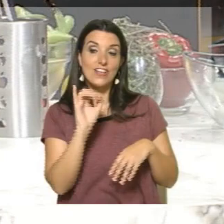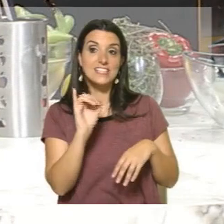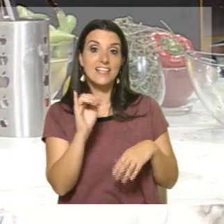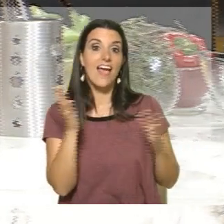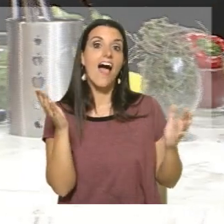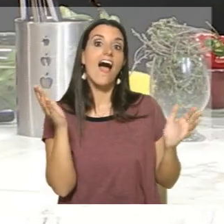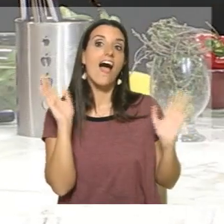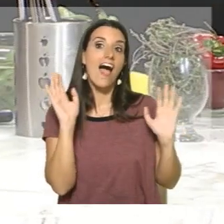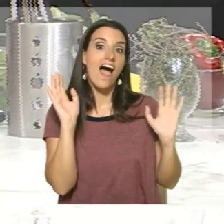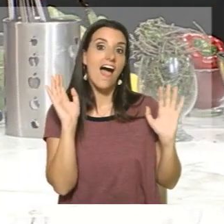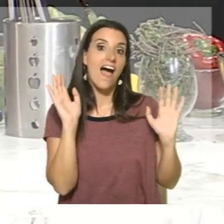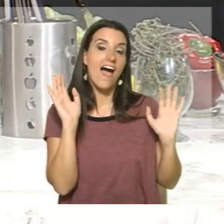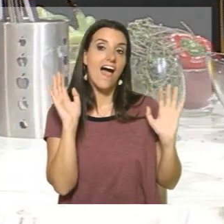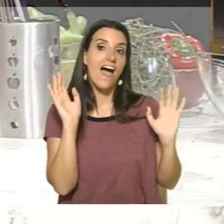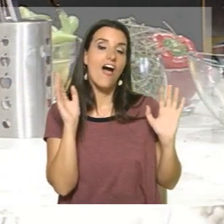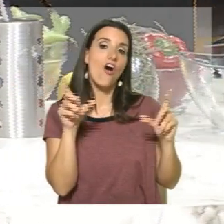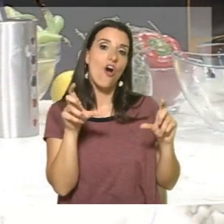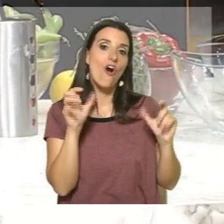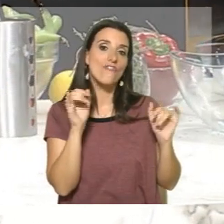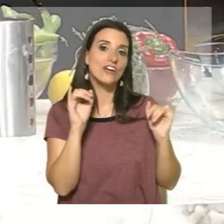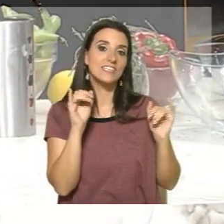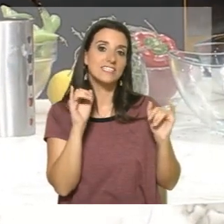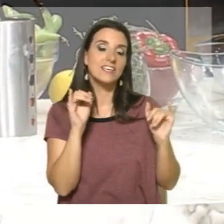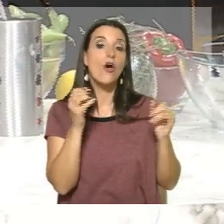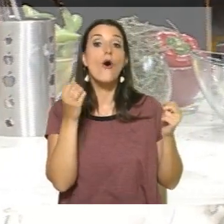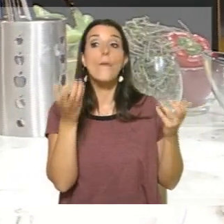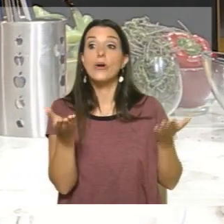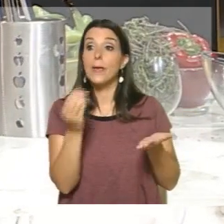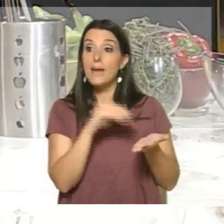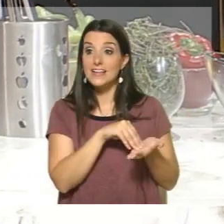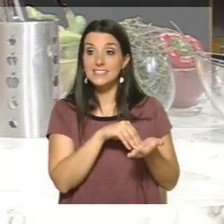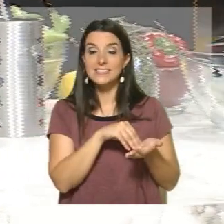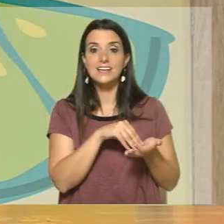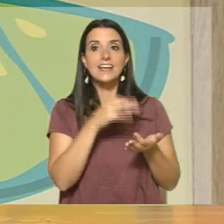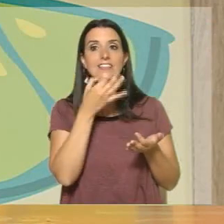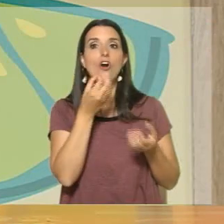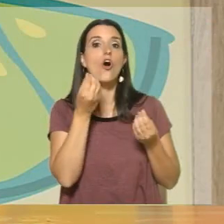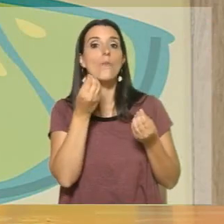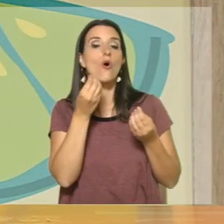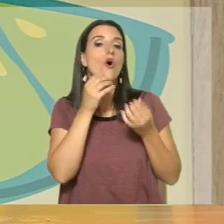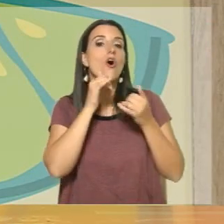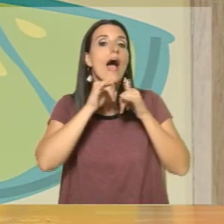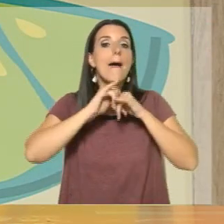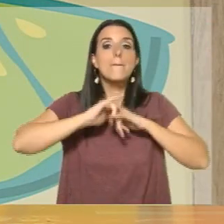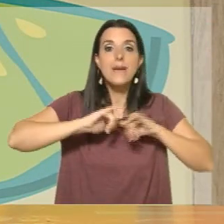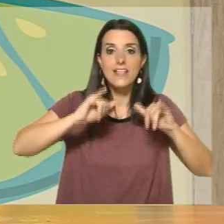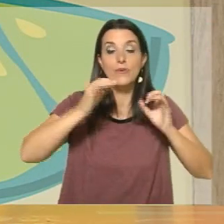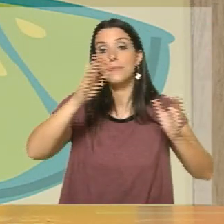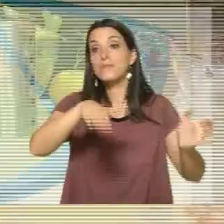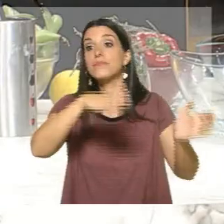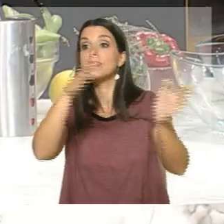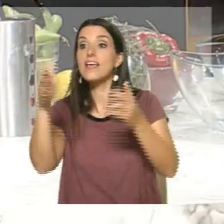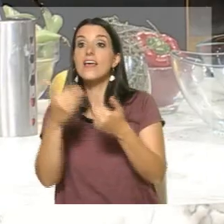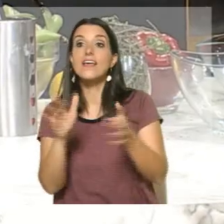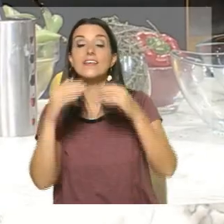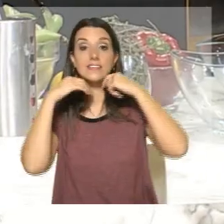que sí, felicitar a Cerro y Rampla, vamos arriba, que el año que viene y tal. No, porque además, en serio, como decíamos, es una gran campaña. Vamos entonces con... Conozco varios